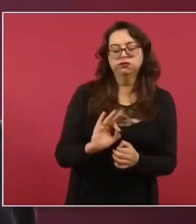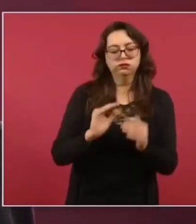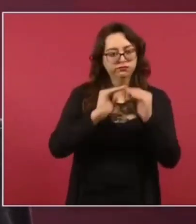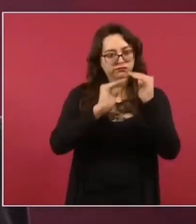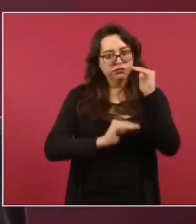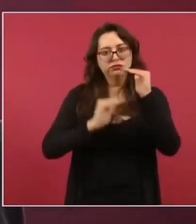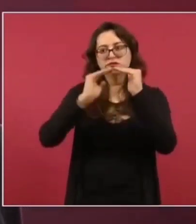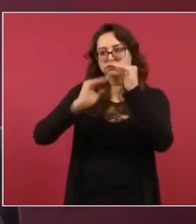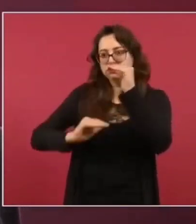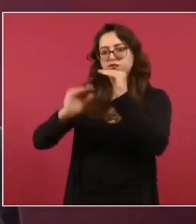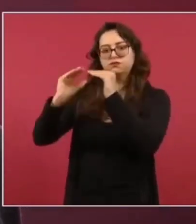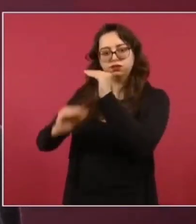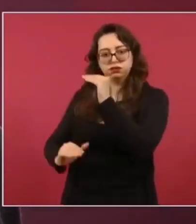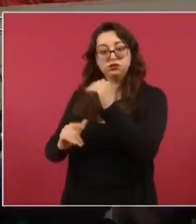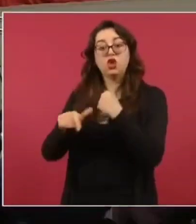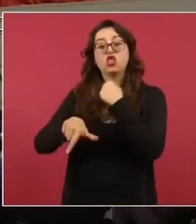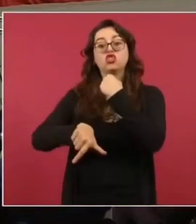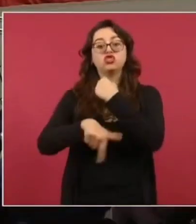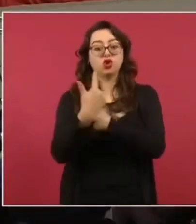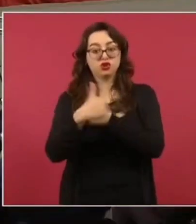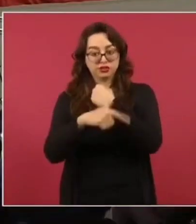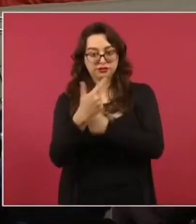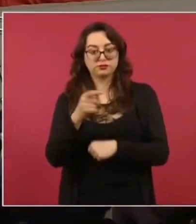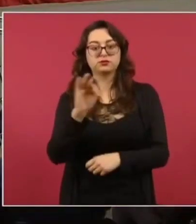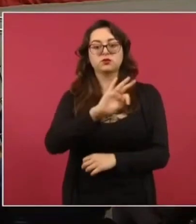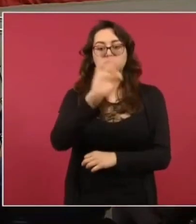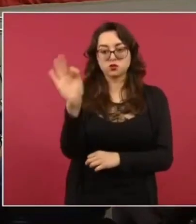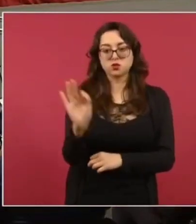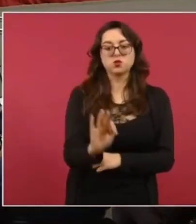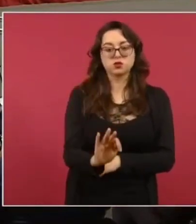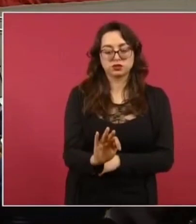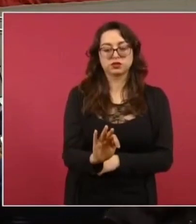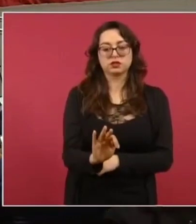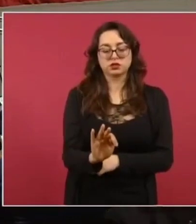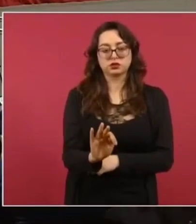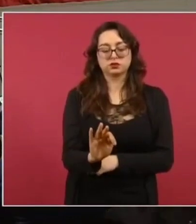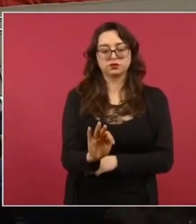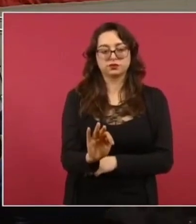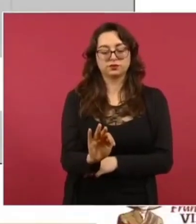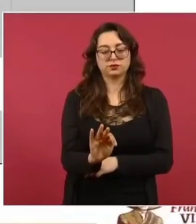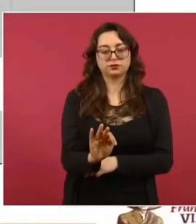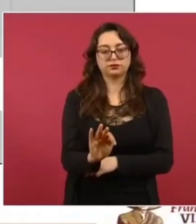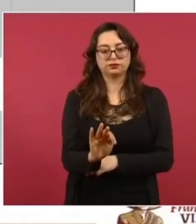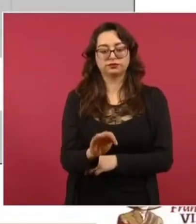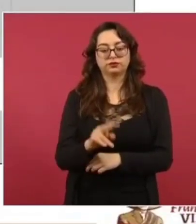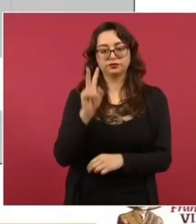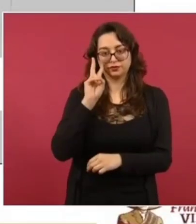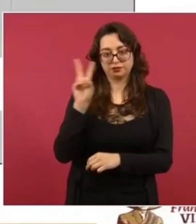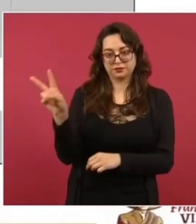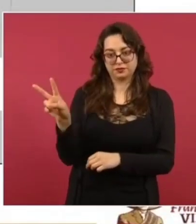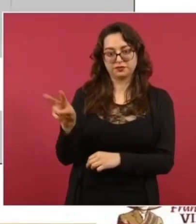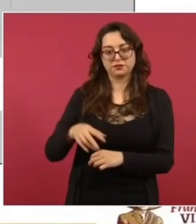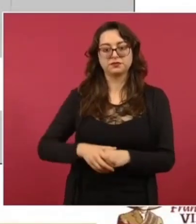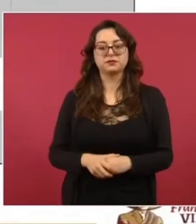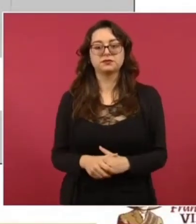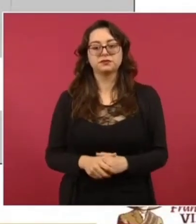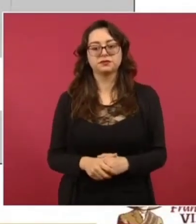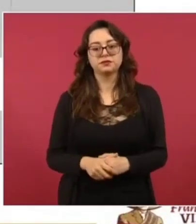ven ahí, 12% en el de flujos de dividendos